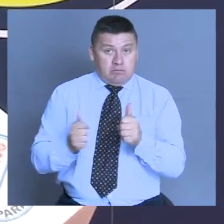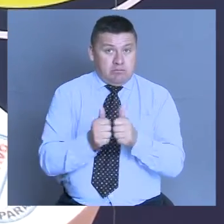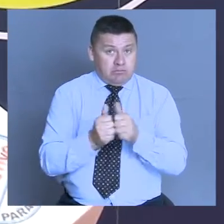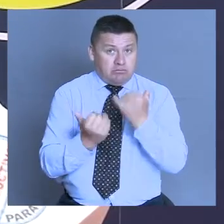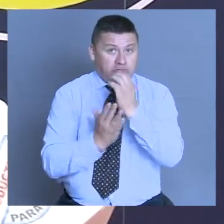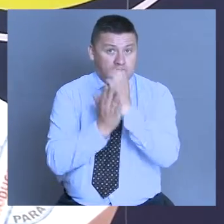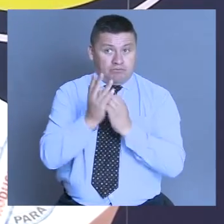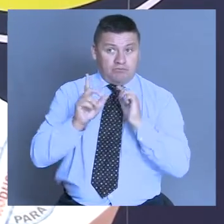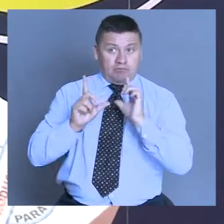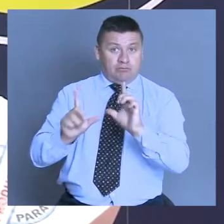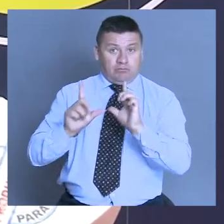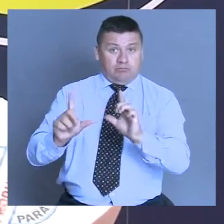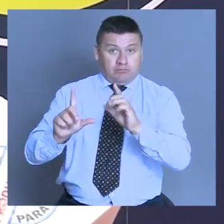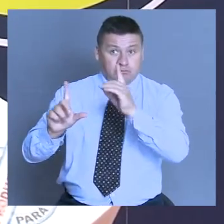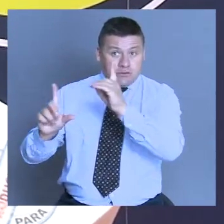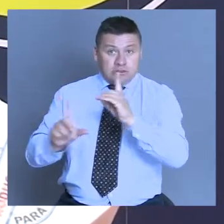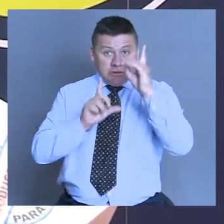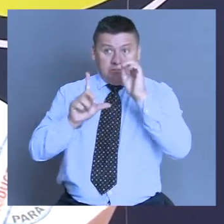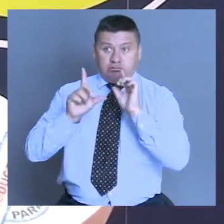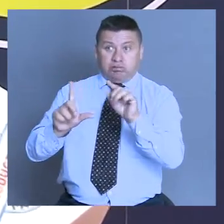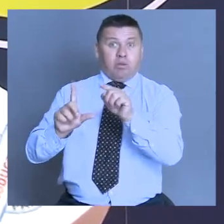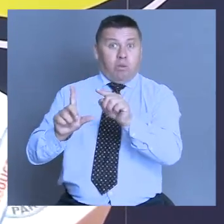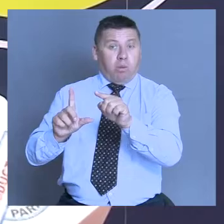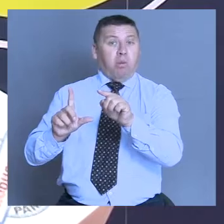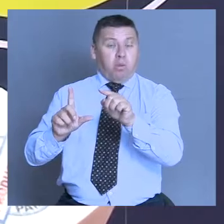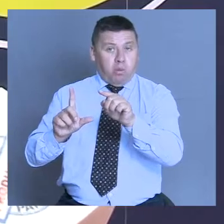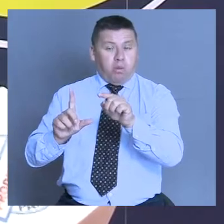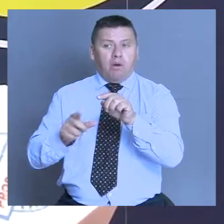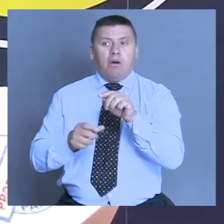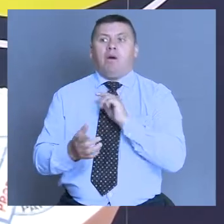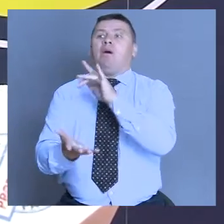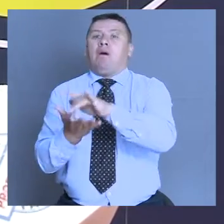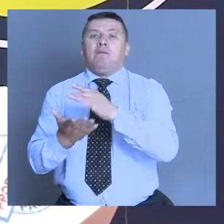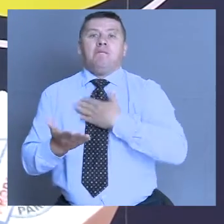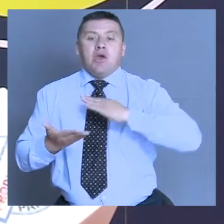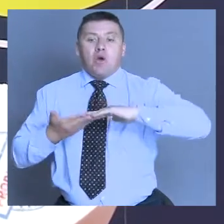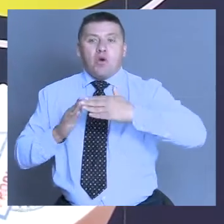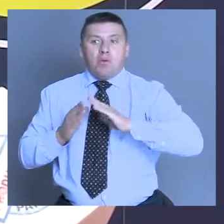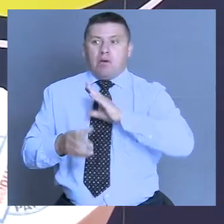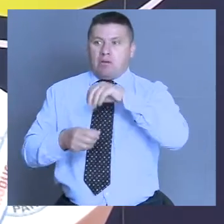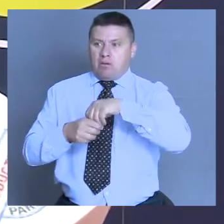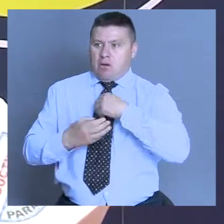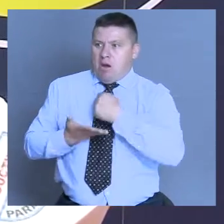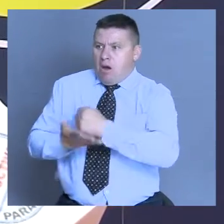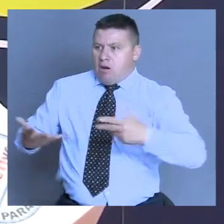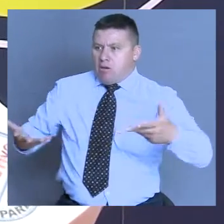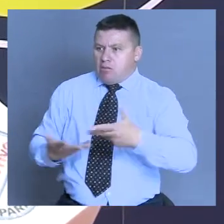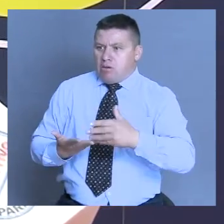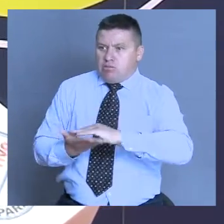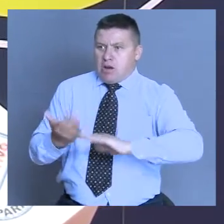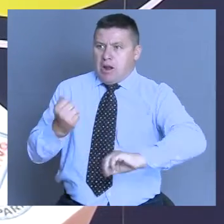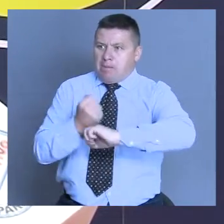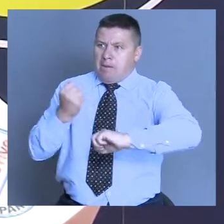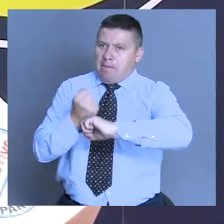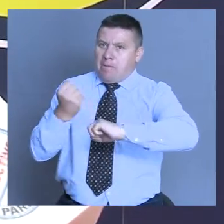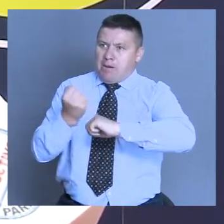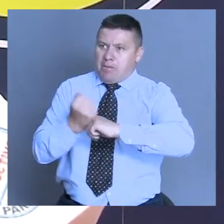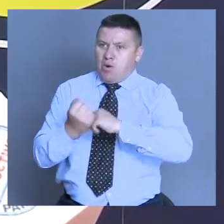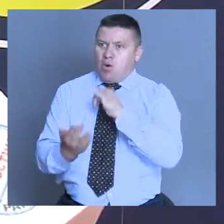comunales normalmente identifican las necesidades que hay en cada uno de los sectores, en sus barrios y demás, y tratan